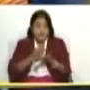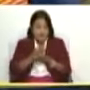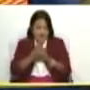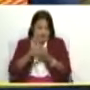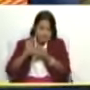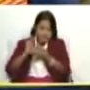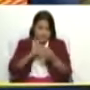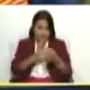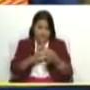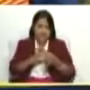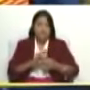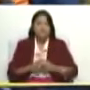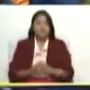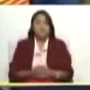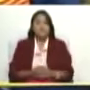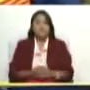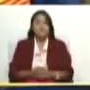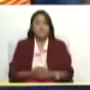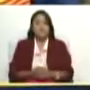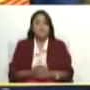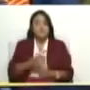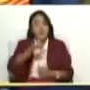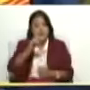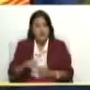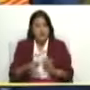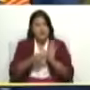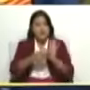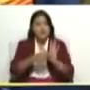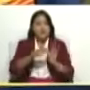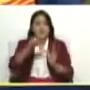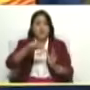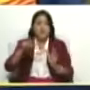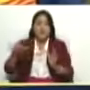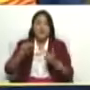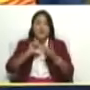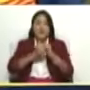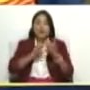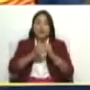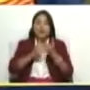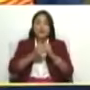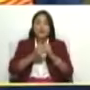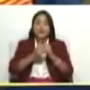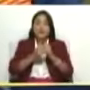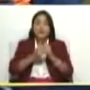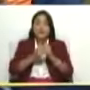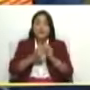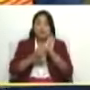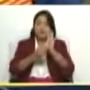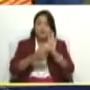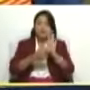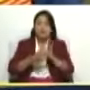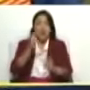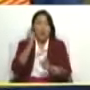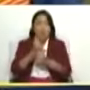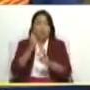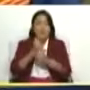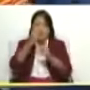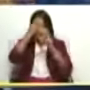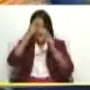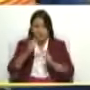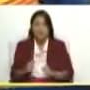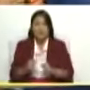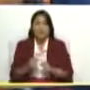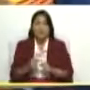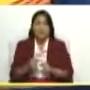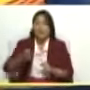está haciendo el ejemplo de los deportistas y atletas de alta competencia nos